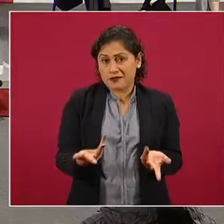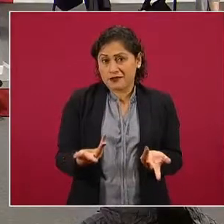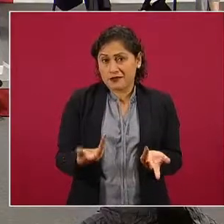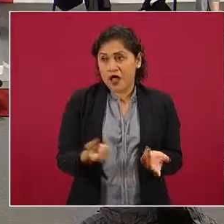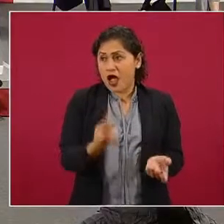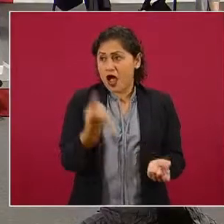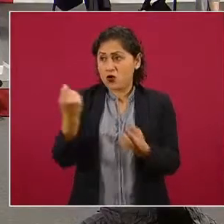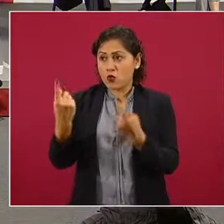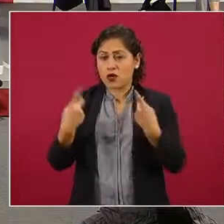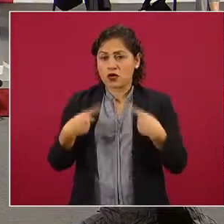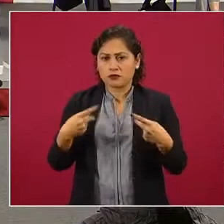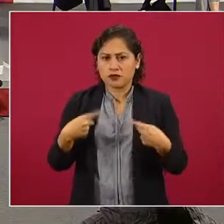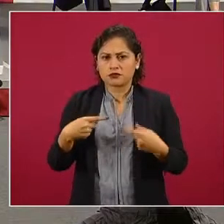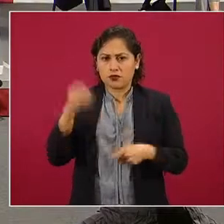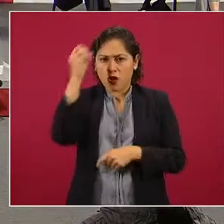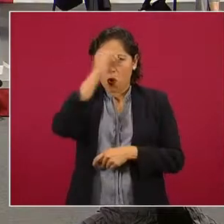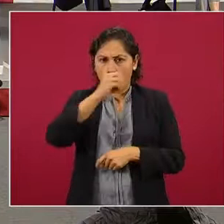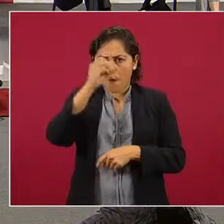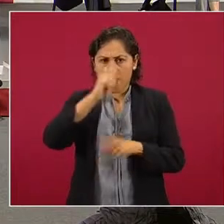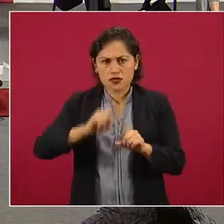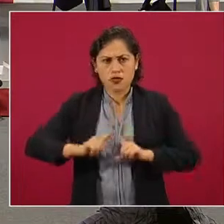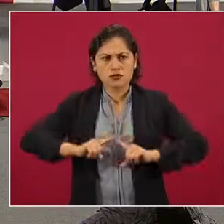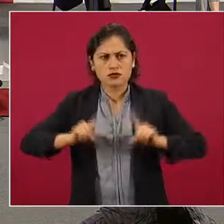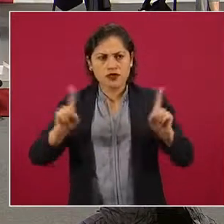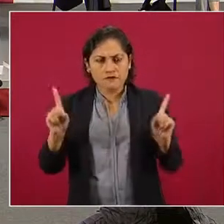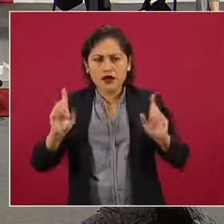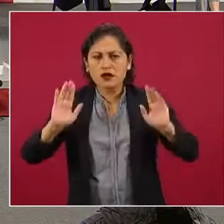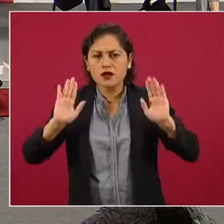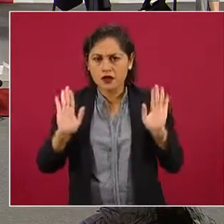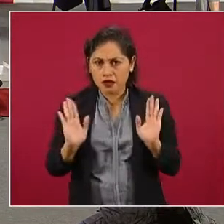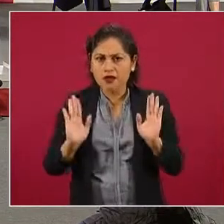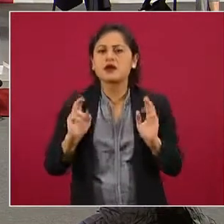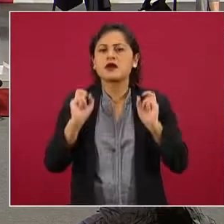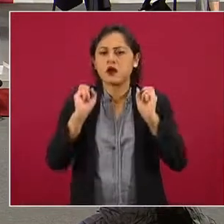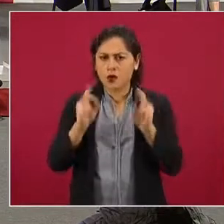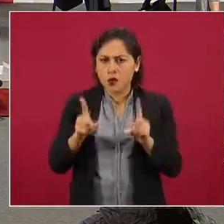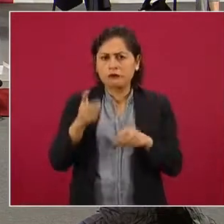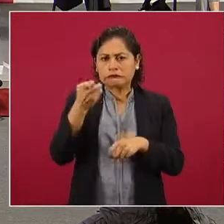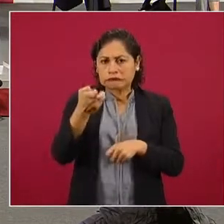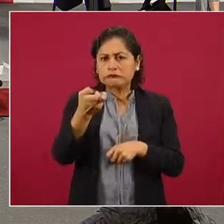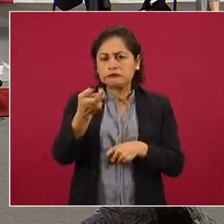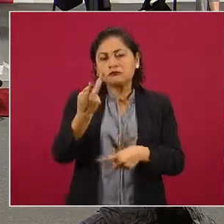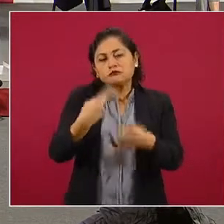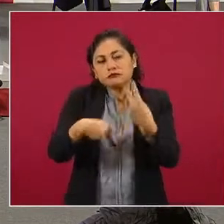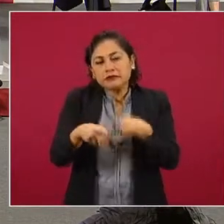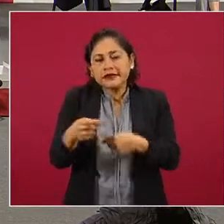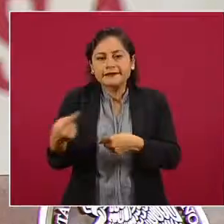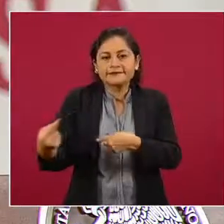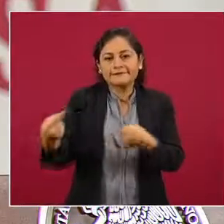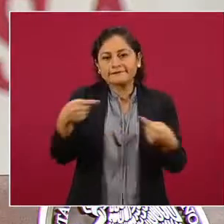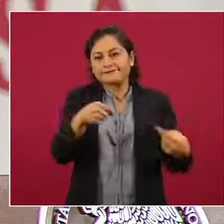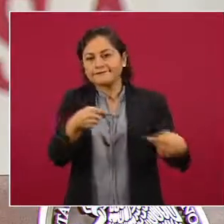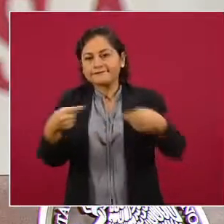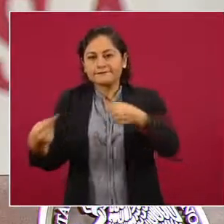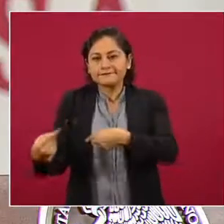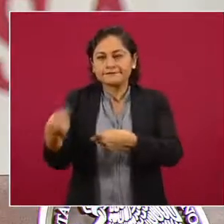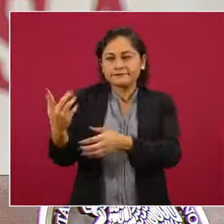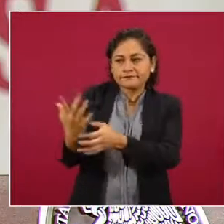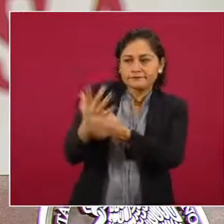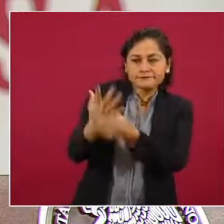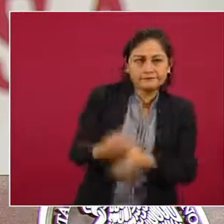misma idea sobre el hecho determinado y es frecuente que surjan disputas sobre la veracidad de una